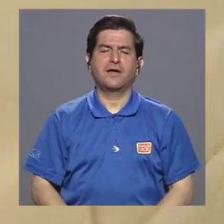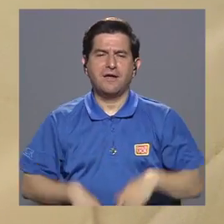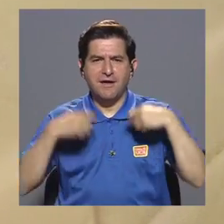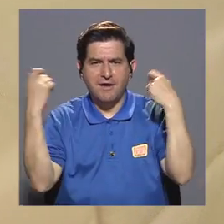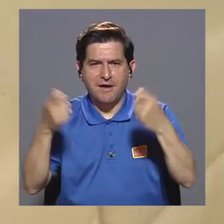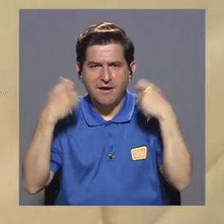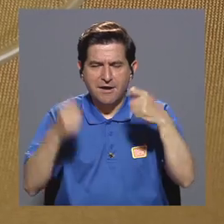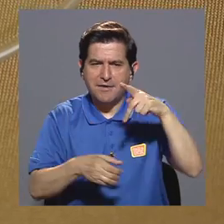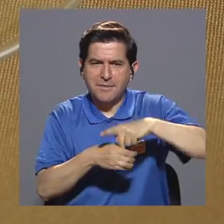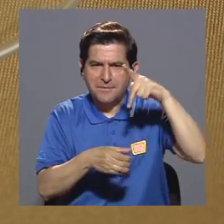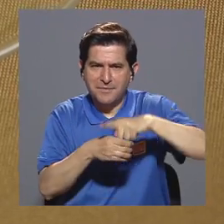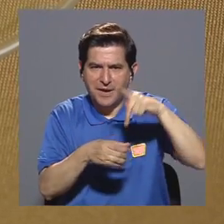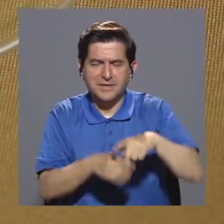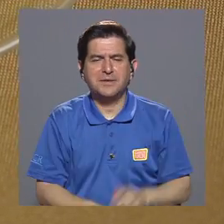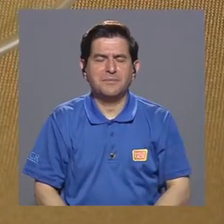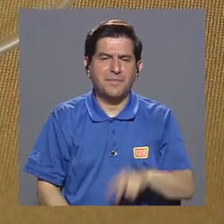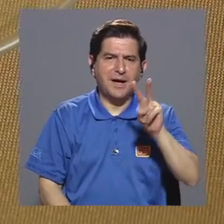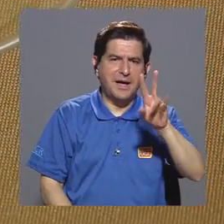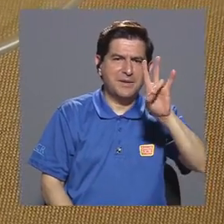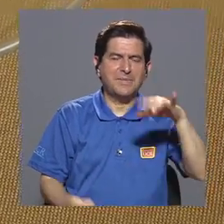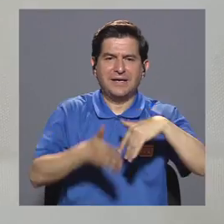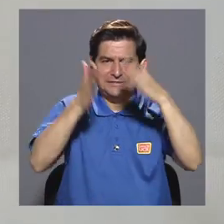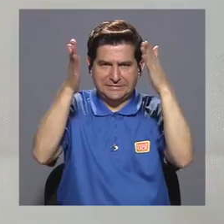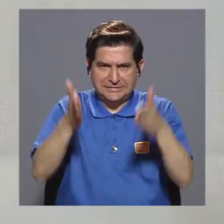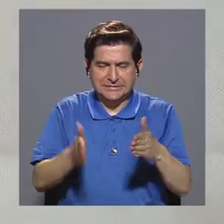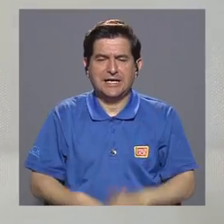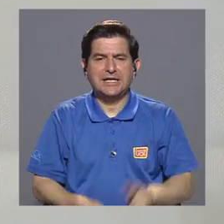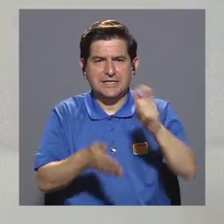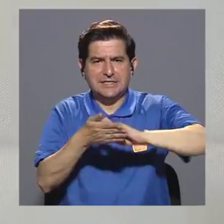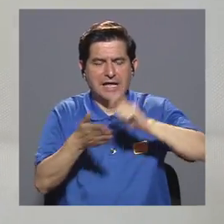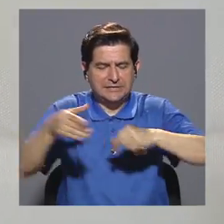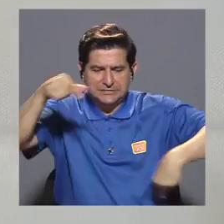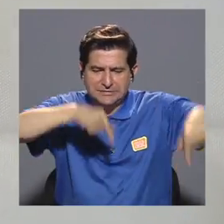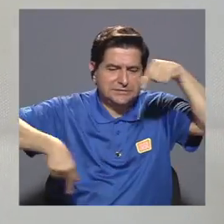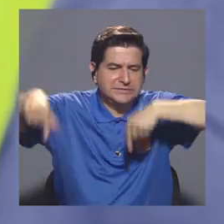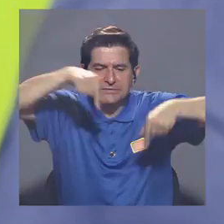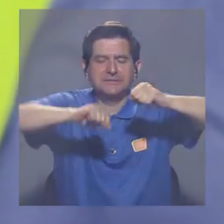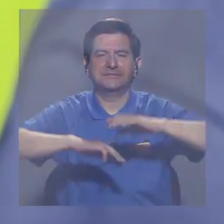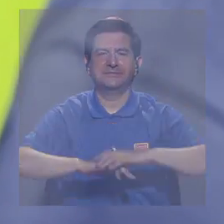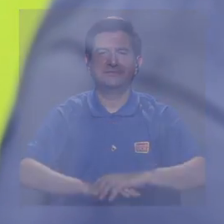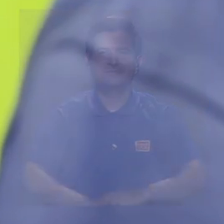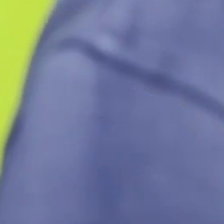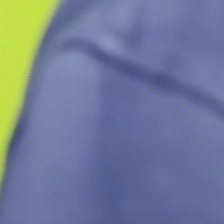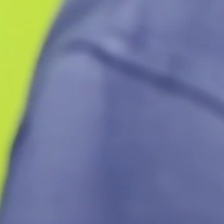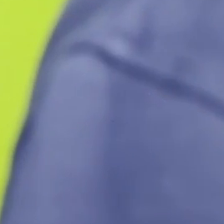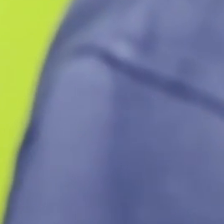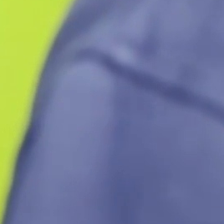En la feria participaron alrededor de 27 estudiantes de la Escuela de Química.